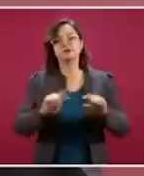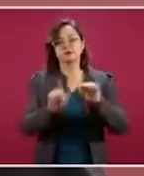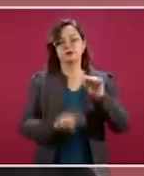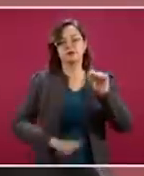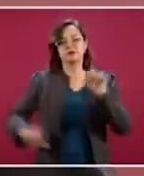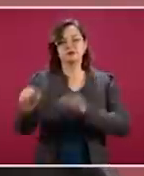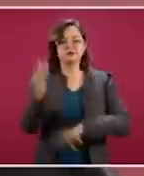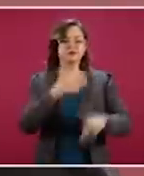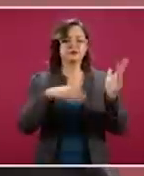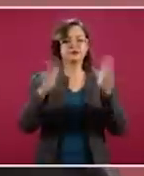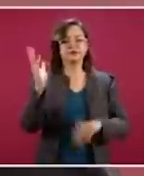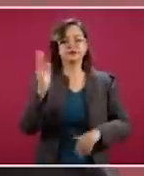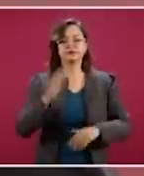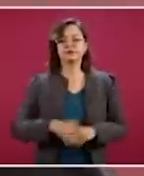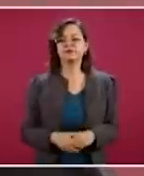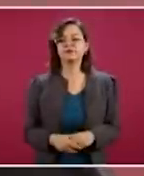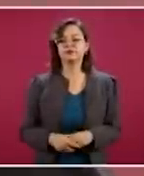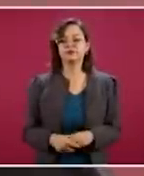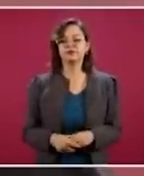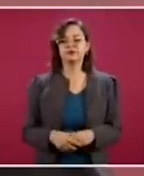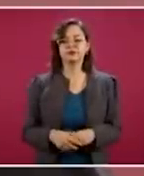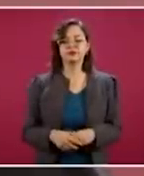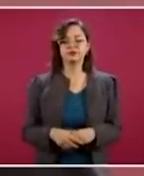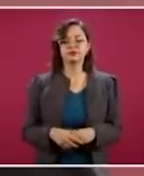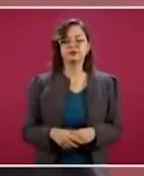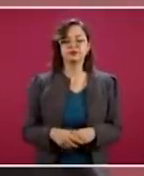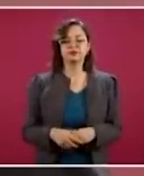país. Vamos a